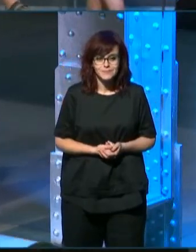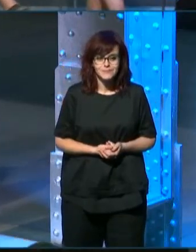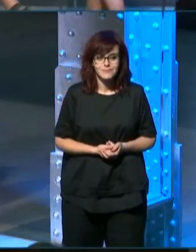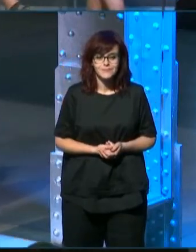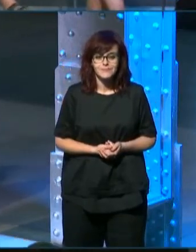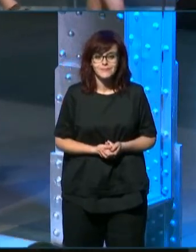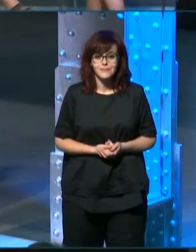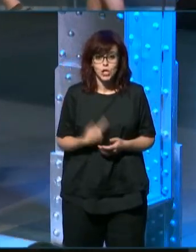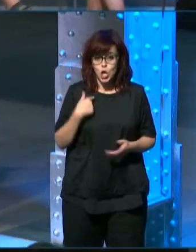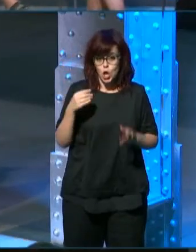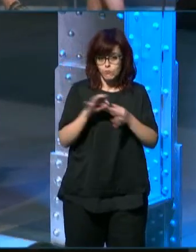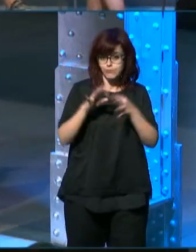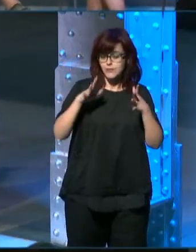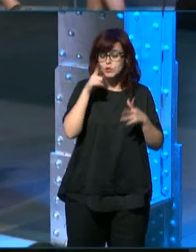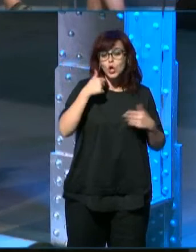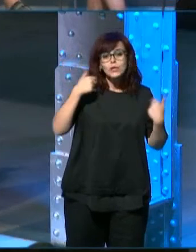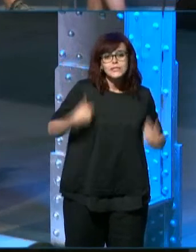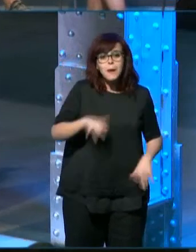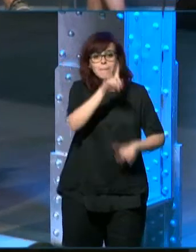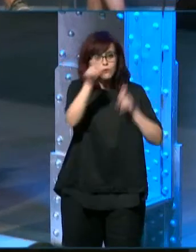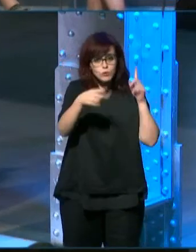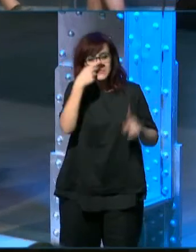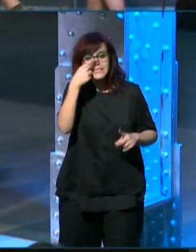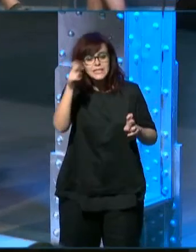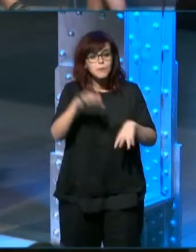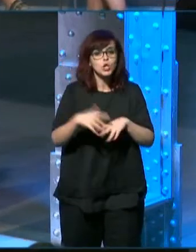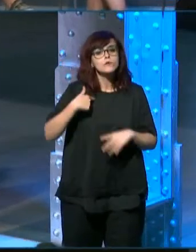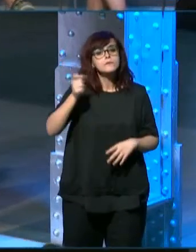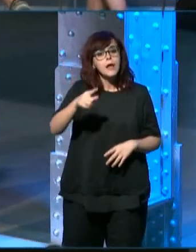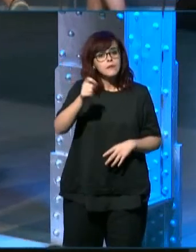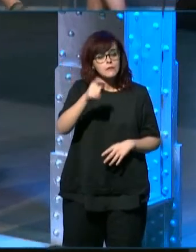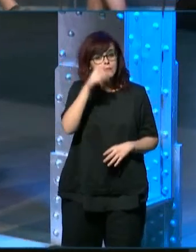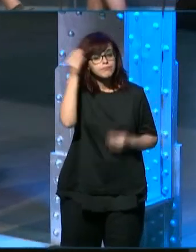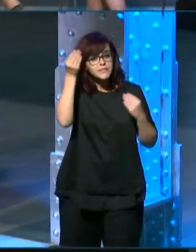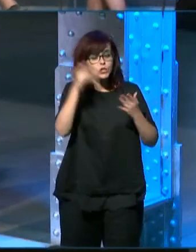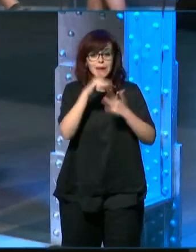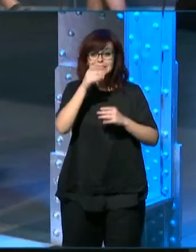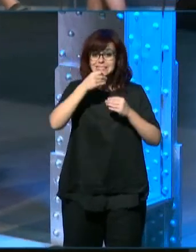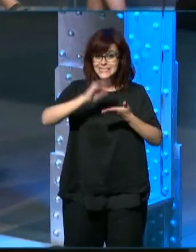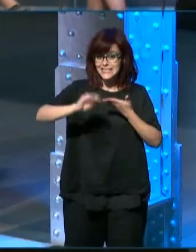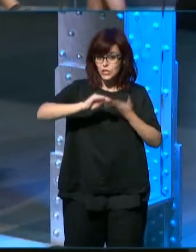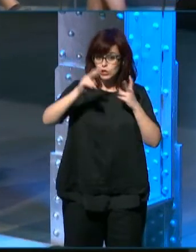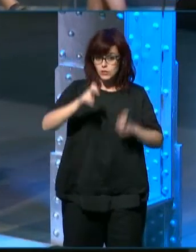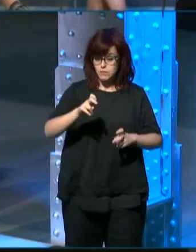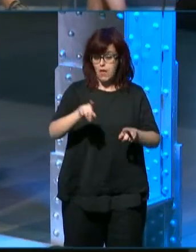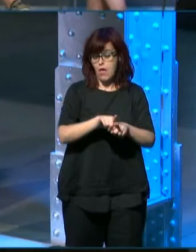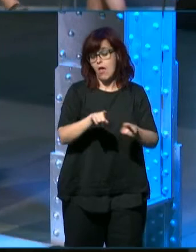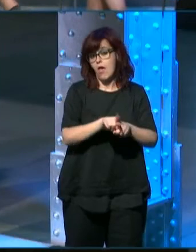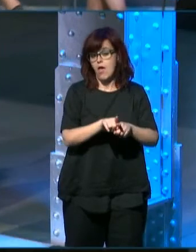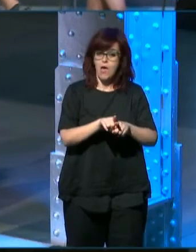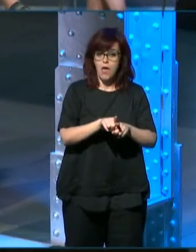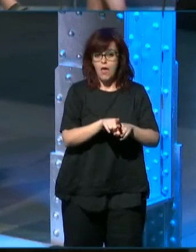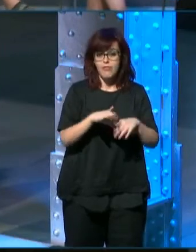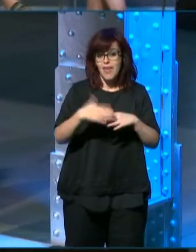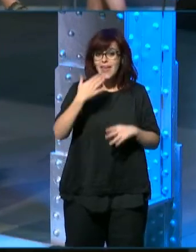No lo pienso. No, yo es que esa pregunta me parece muy interesante, porque yo siempre he pensado que en los escritores de